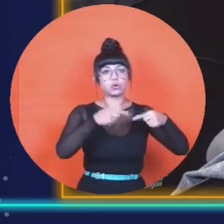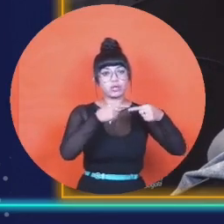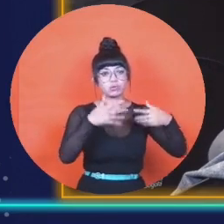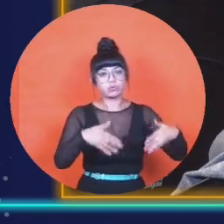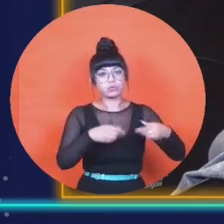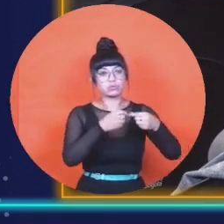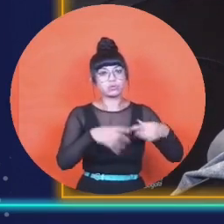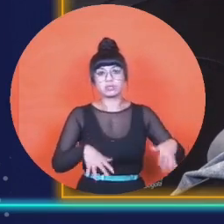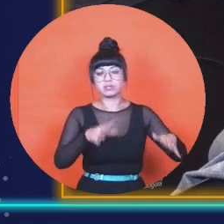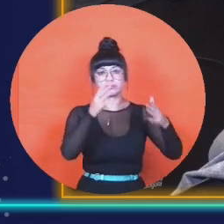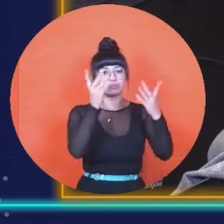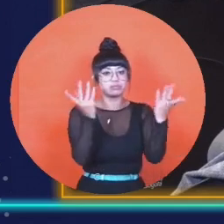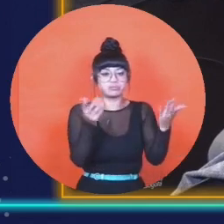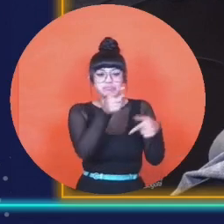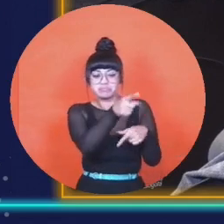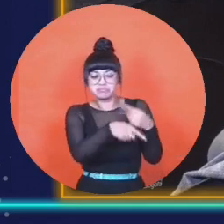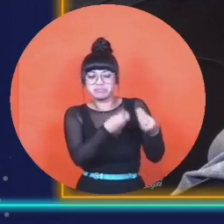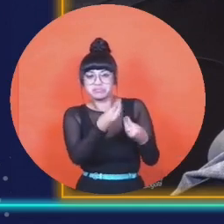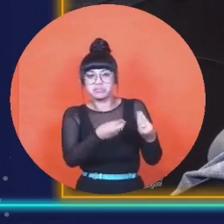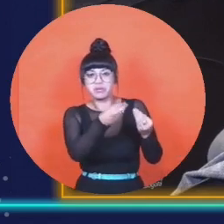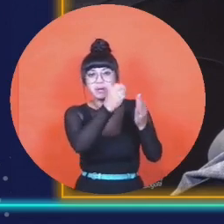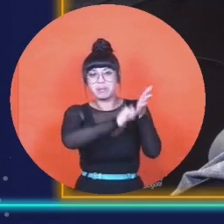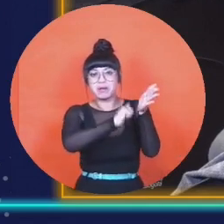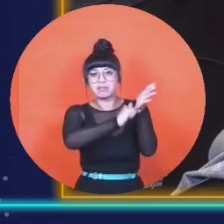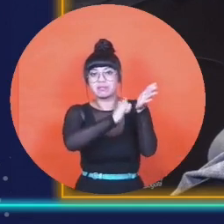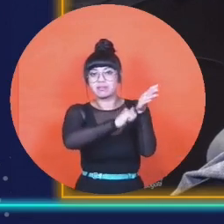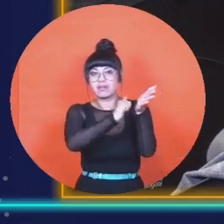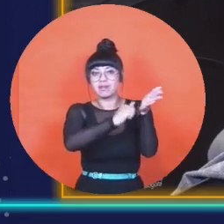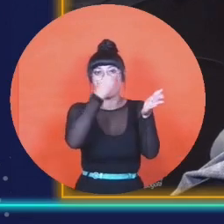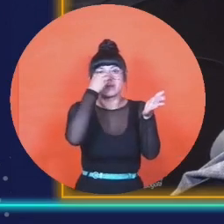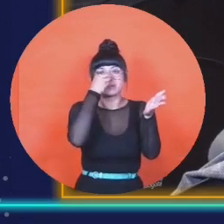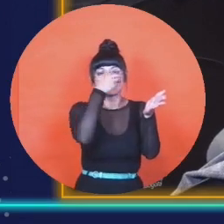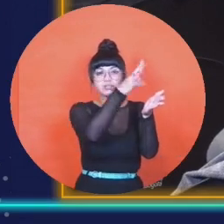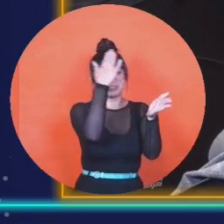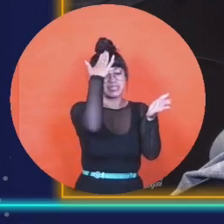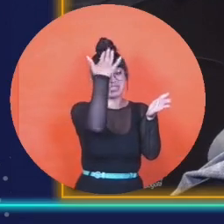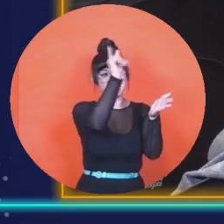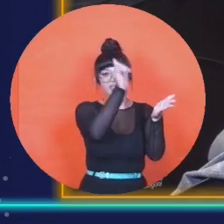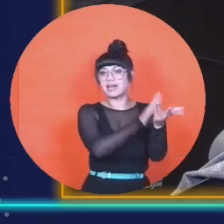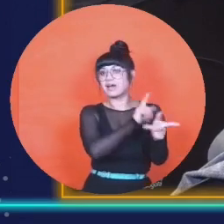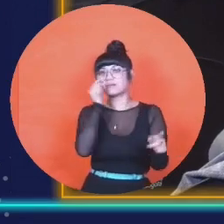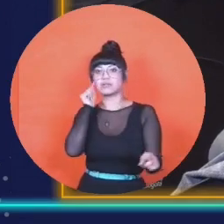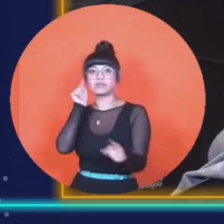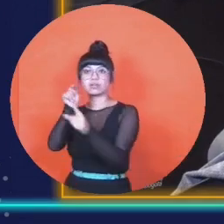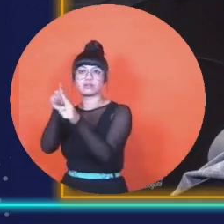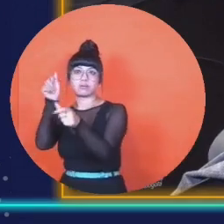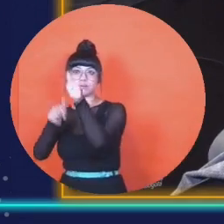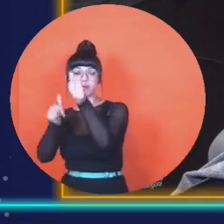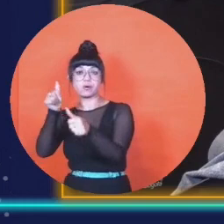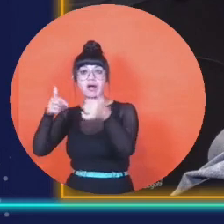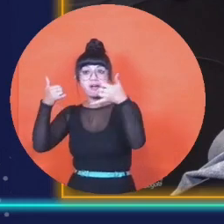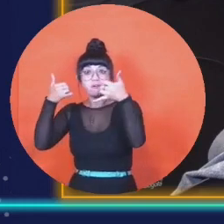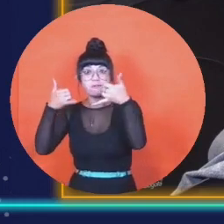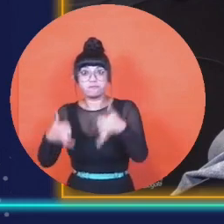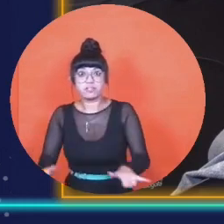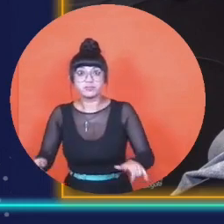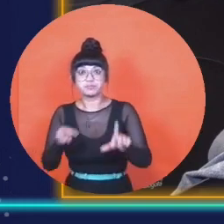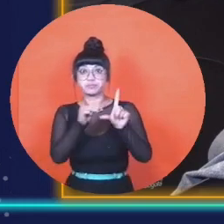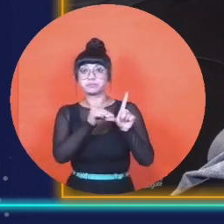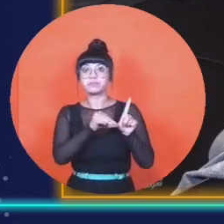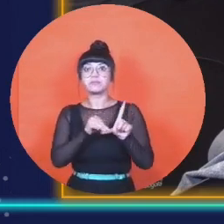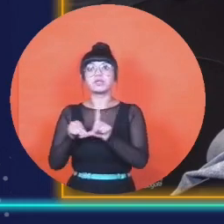renales, biliares, que no sirven para nada, porque ellos ya saben para dónde van. Y luego, cuando acaben de hacer una